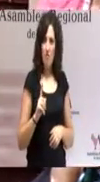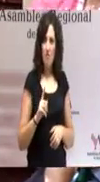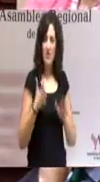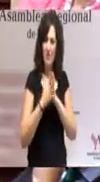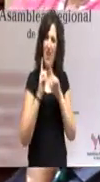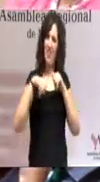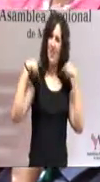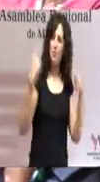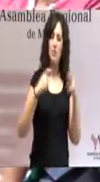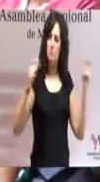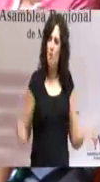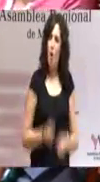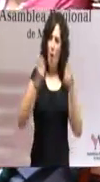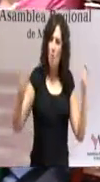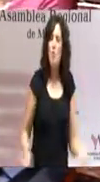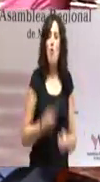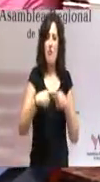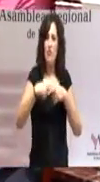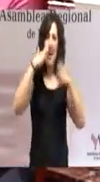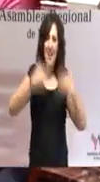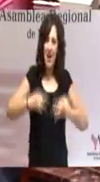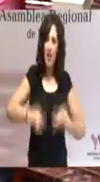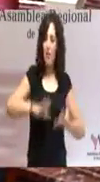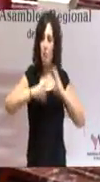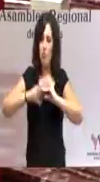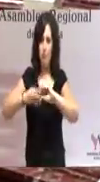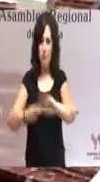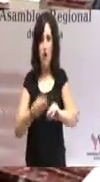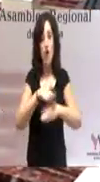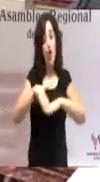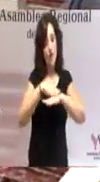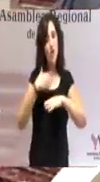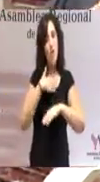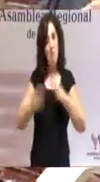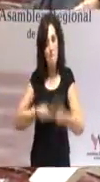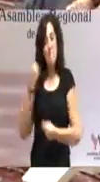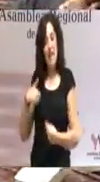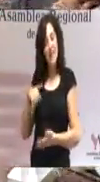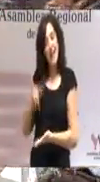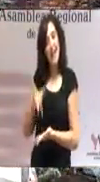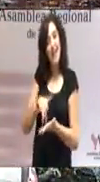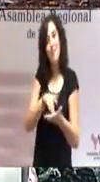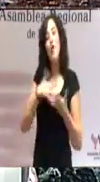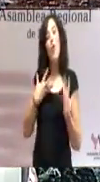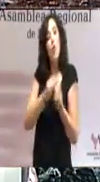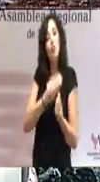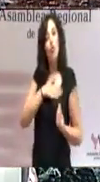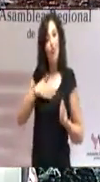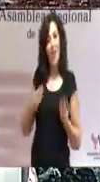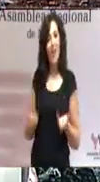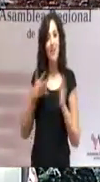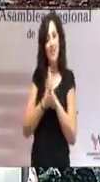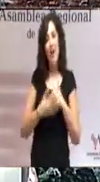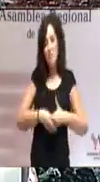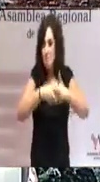Después hay que hacerlo posible, hay que hacerlo real. Y este Gobierno lo está haciendo, pero quiero hacerlo también con ustedes. Y esa mano tendida es la mano de la